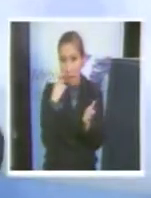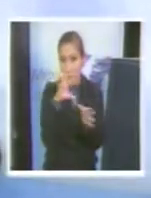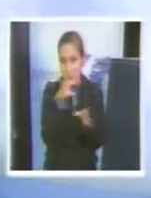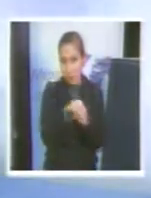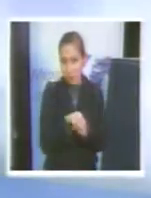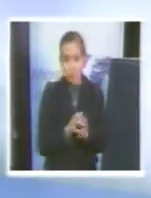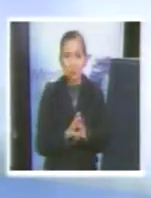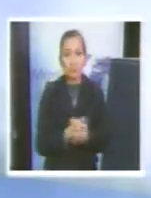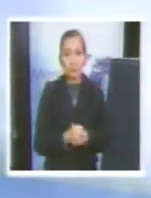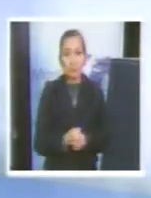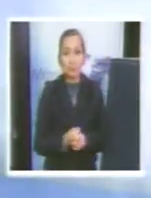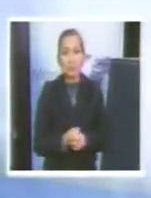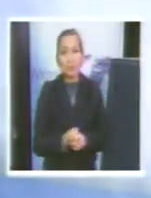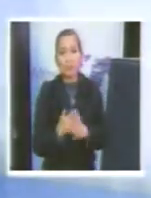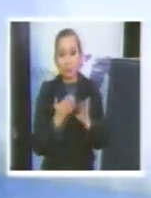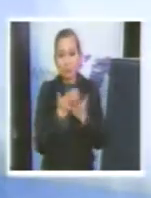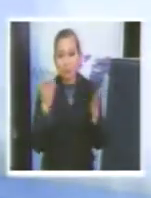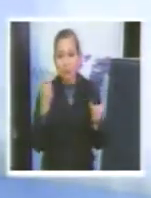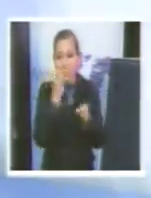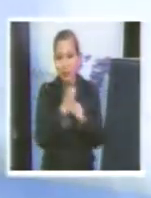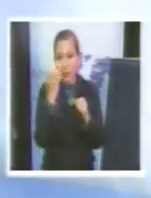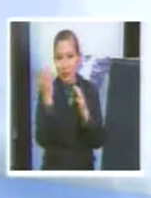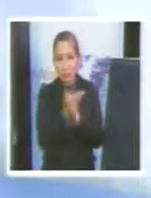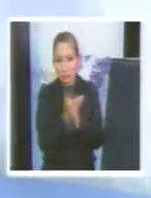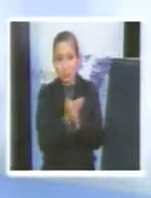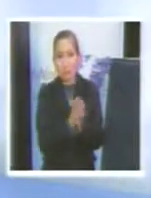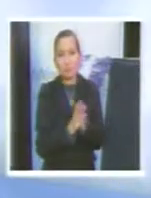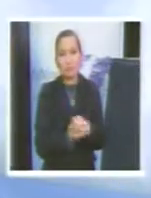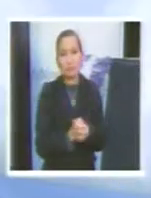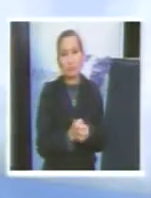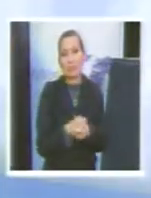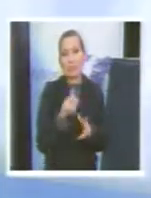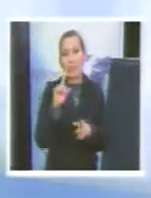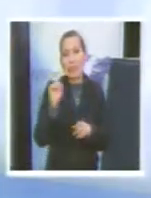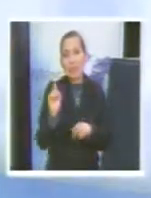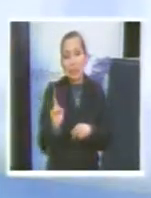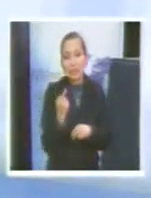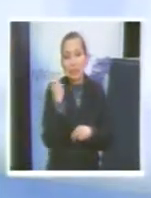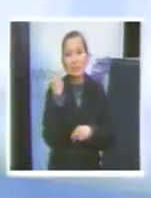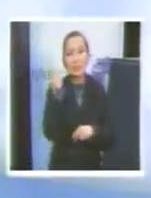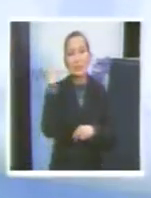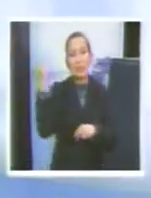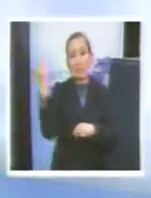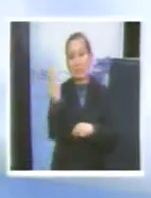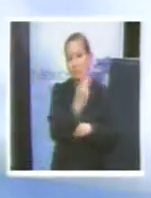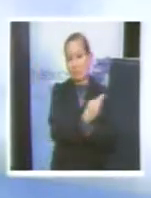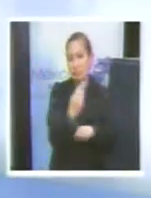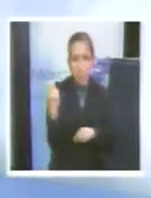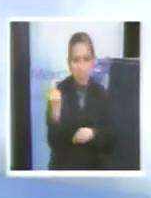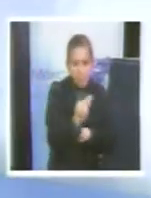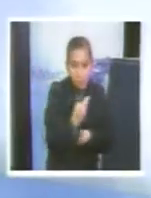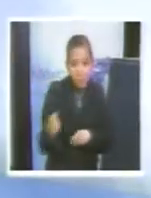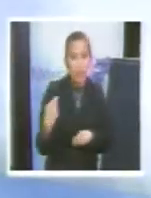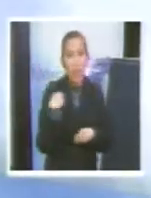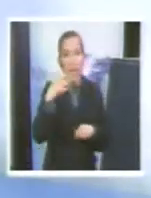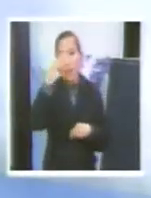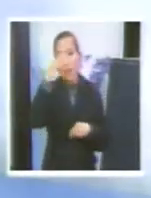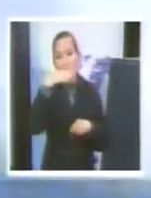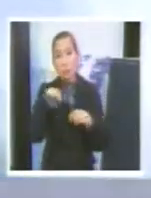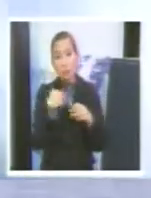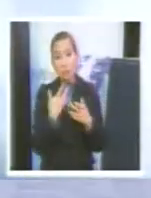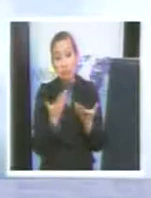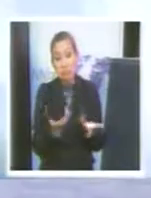completa, ahora voy a la segunda parte, y es la necesidad, la